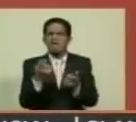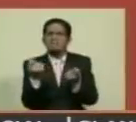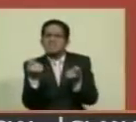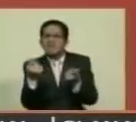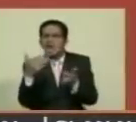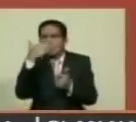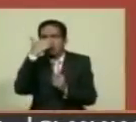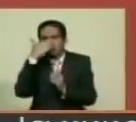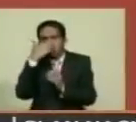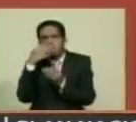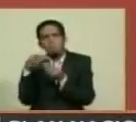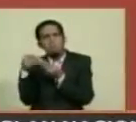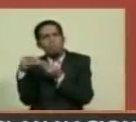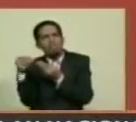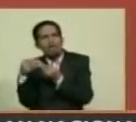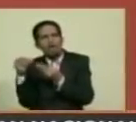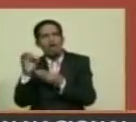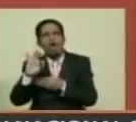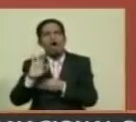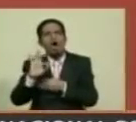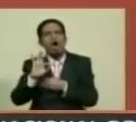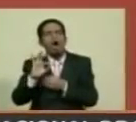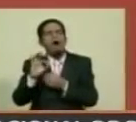¿Y si que es dinero producto de la corrupción?